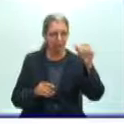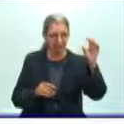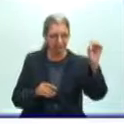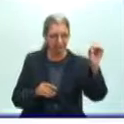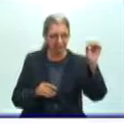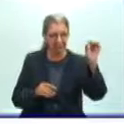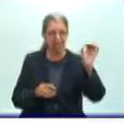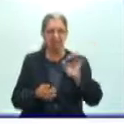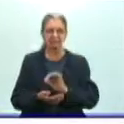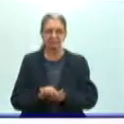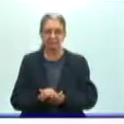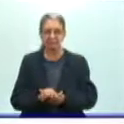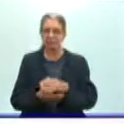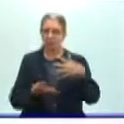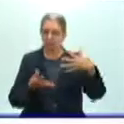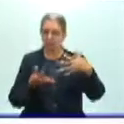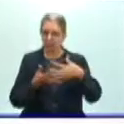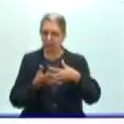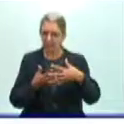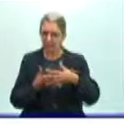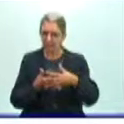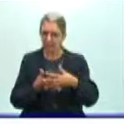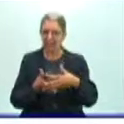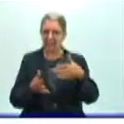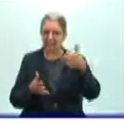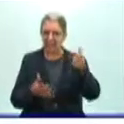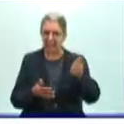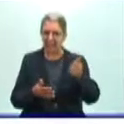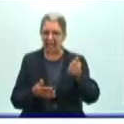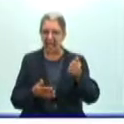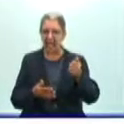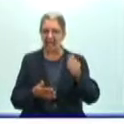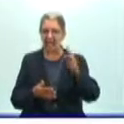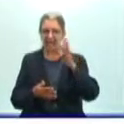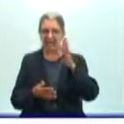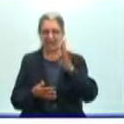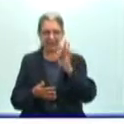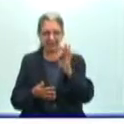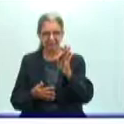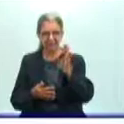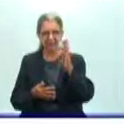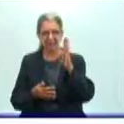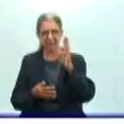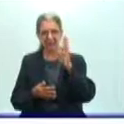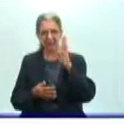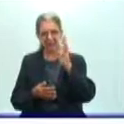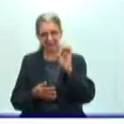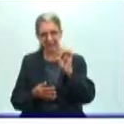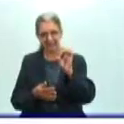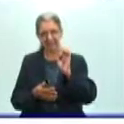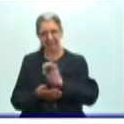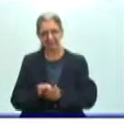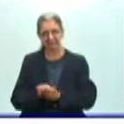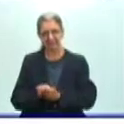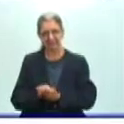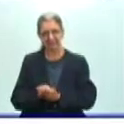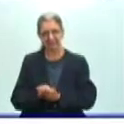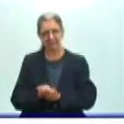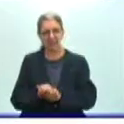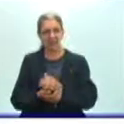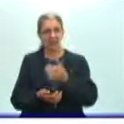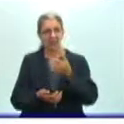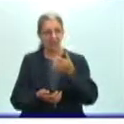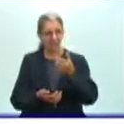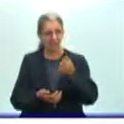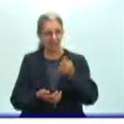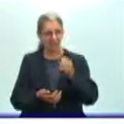es correspondiente con el ángulo AFB. Como le corresponde el mismo arco y el